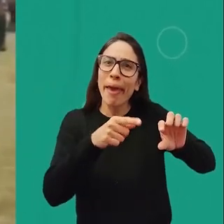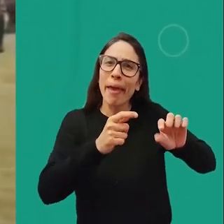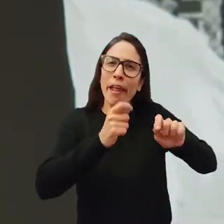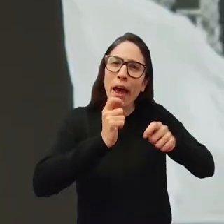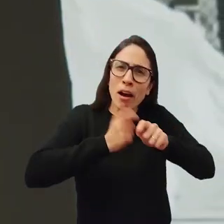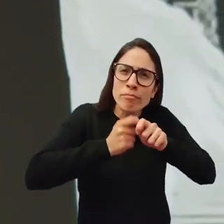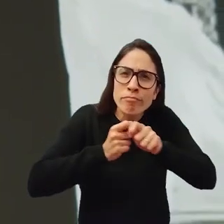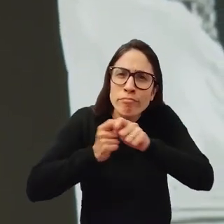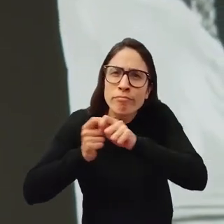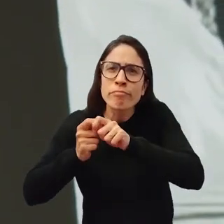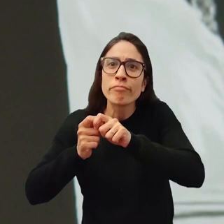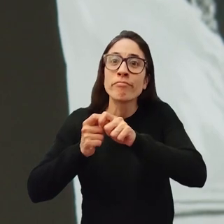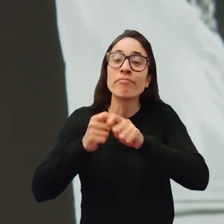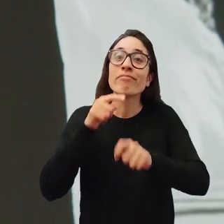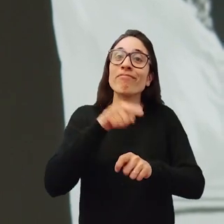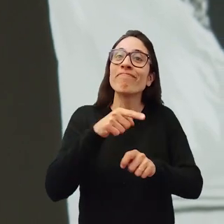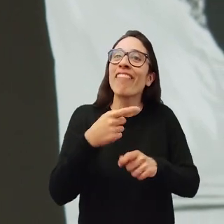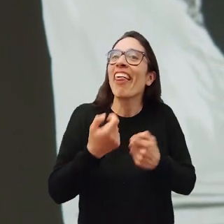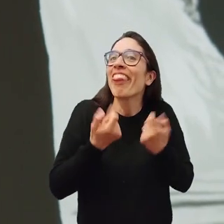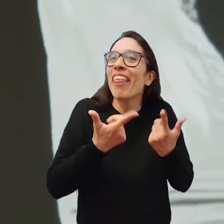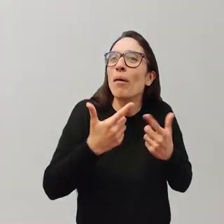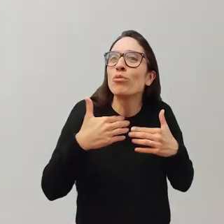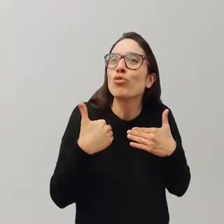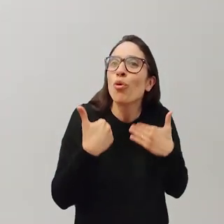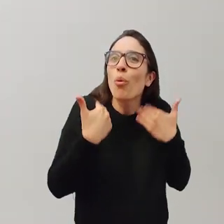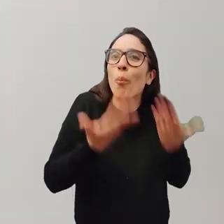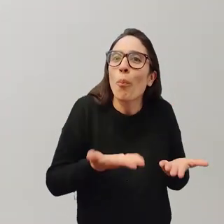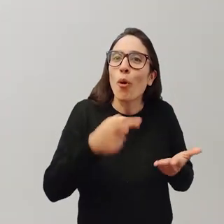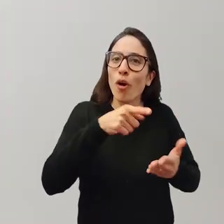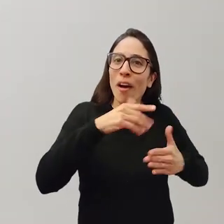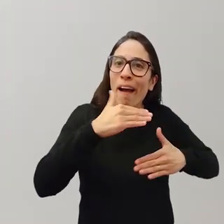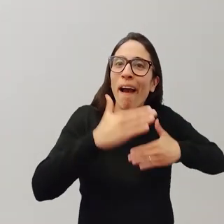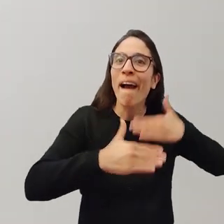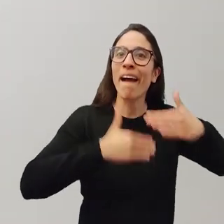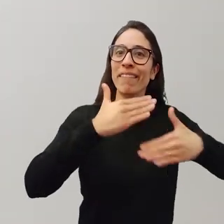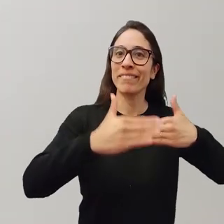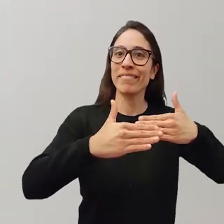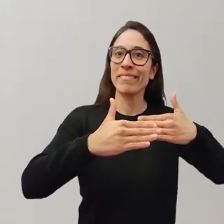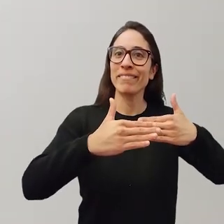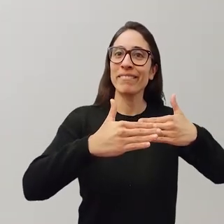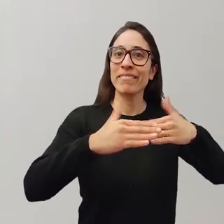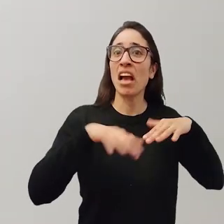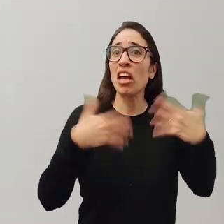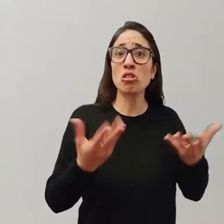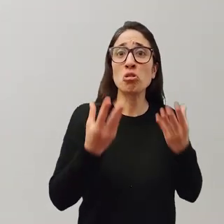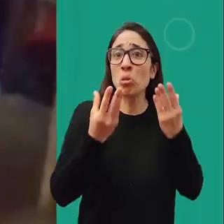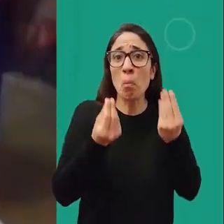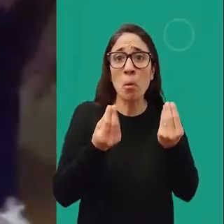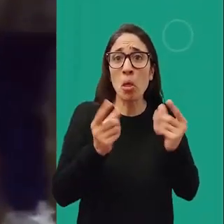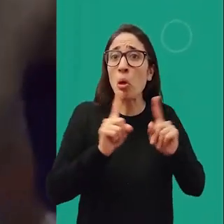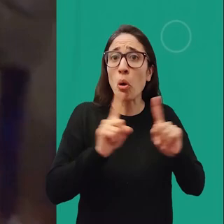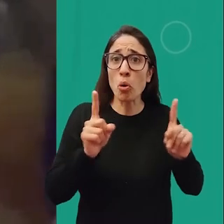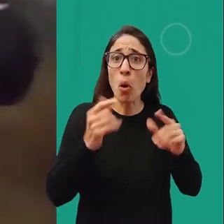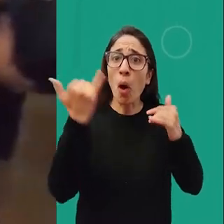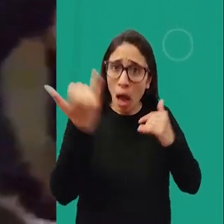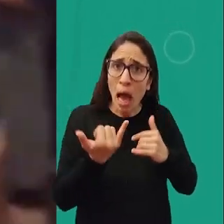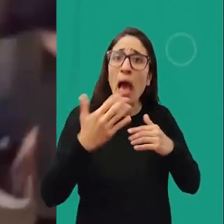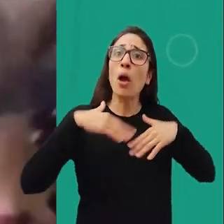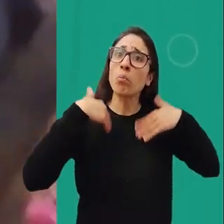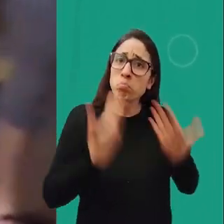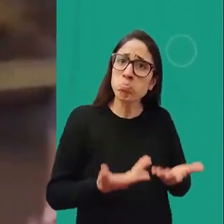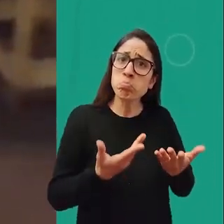esas oportunidades son para algo bueno y para algo mejor, no hay por qué tener miedo de nada. Nosotros estamos ahí